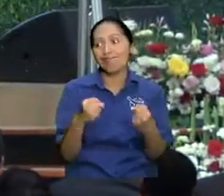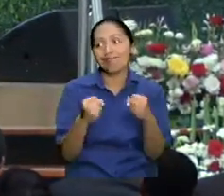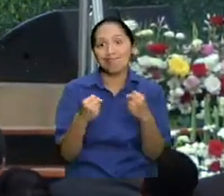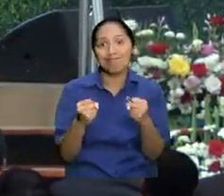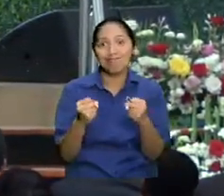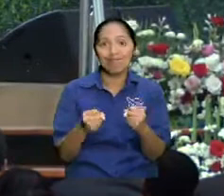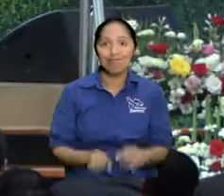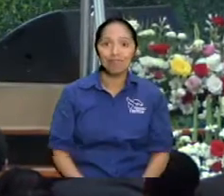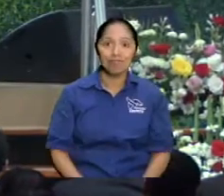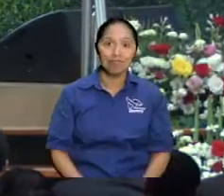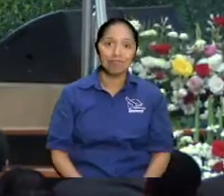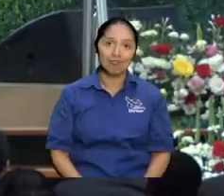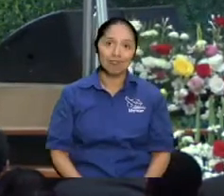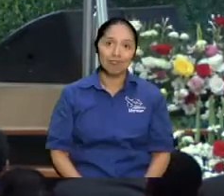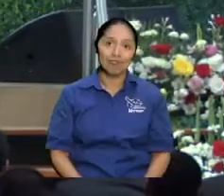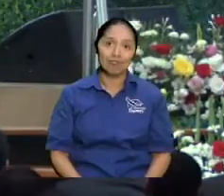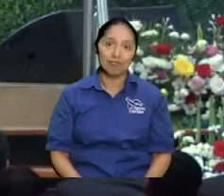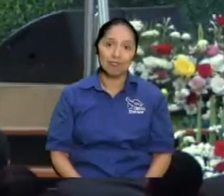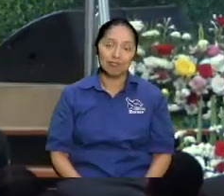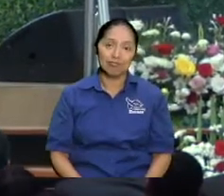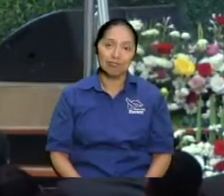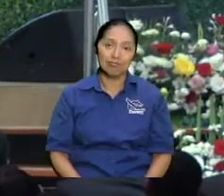Este año la Francisca me va a vestir.